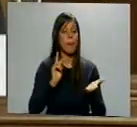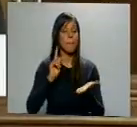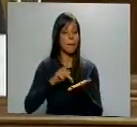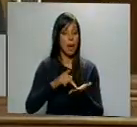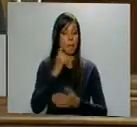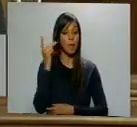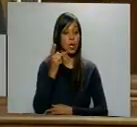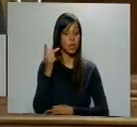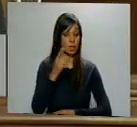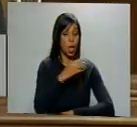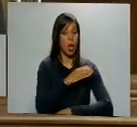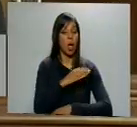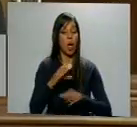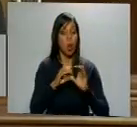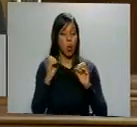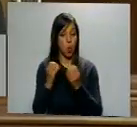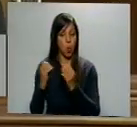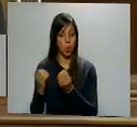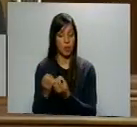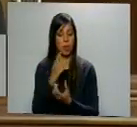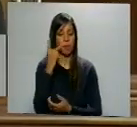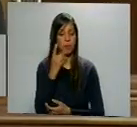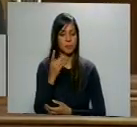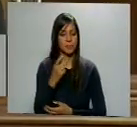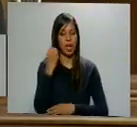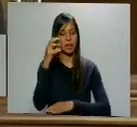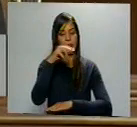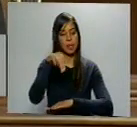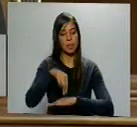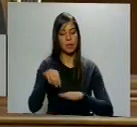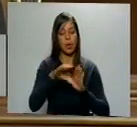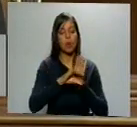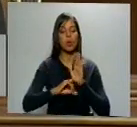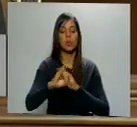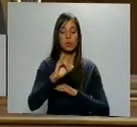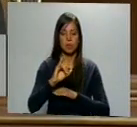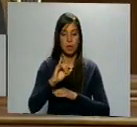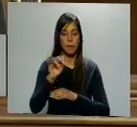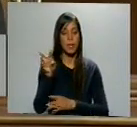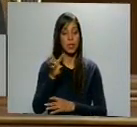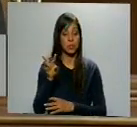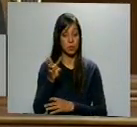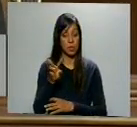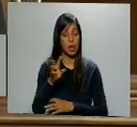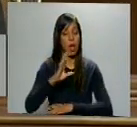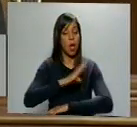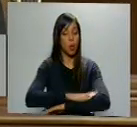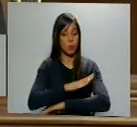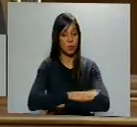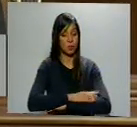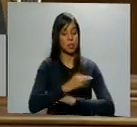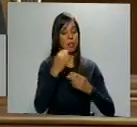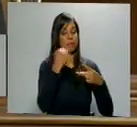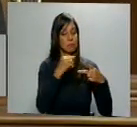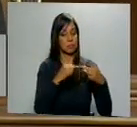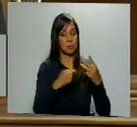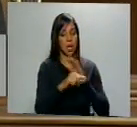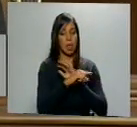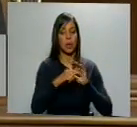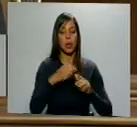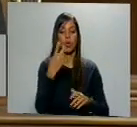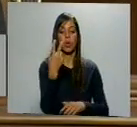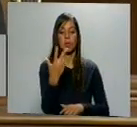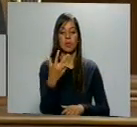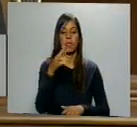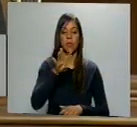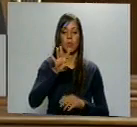electorales. La Asamblea Nacional Constituyente de la República Bolivariana de Venezuela, en ejercicio de las facultades previstas en los artículos